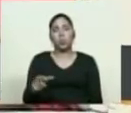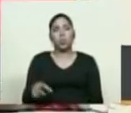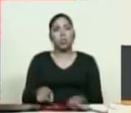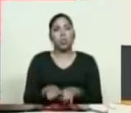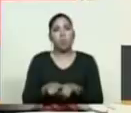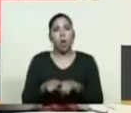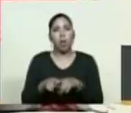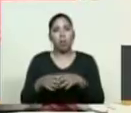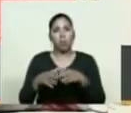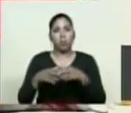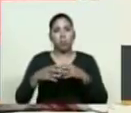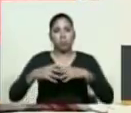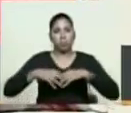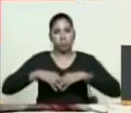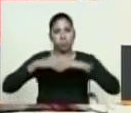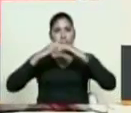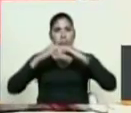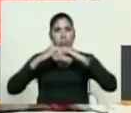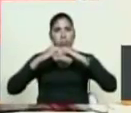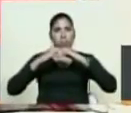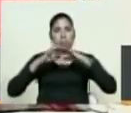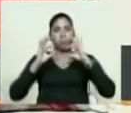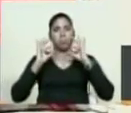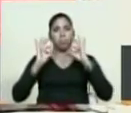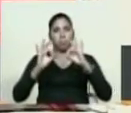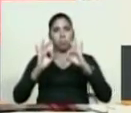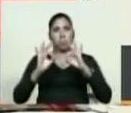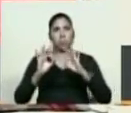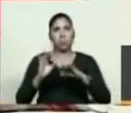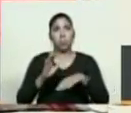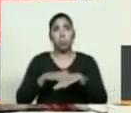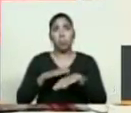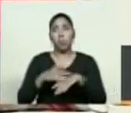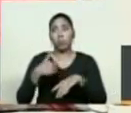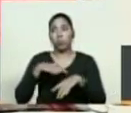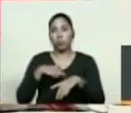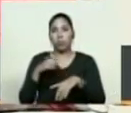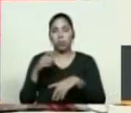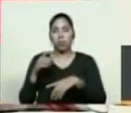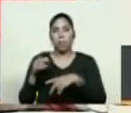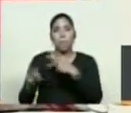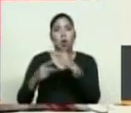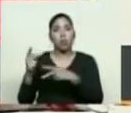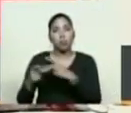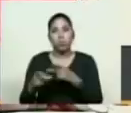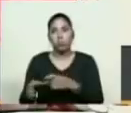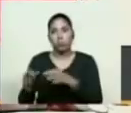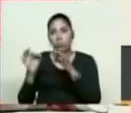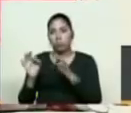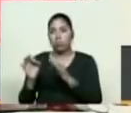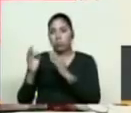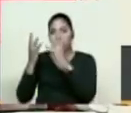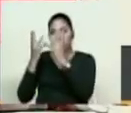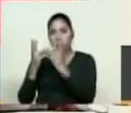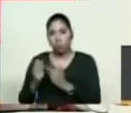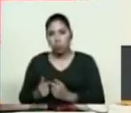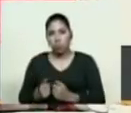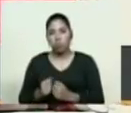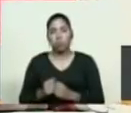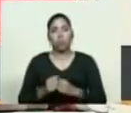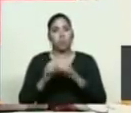¿Por qué? Porque vamos a cientificar algunos procedimientos. Militancia,